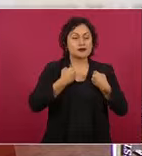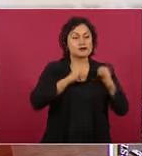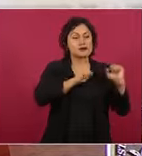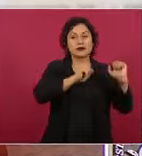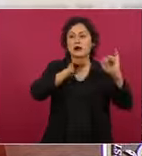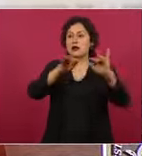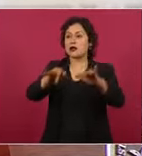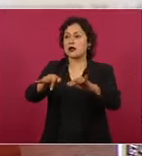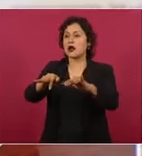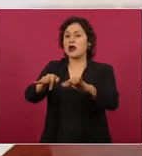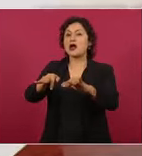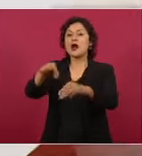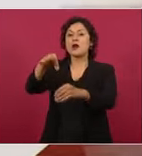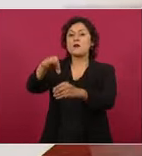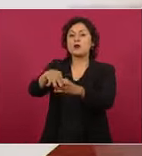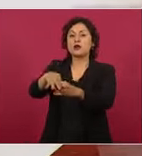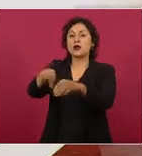recibían su boleta,